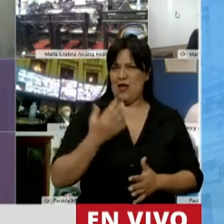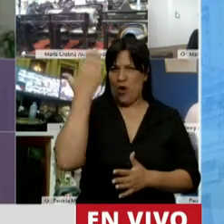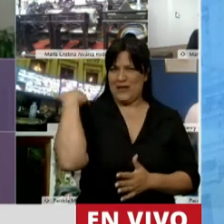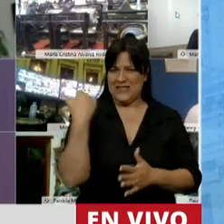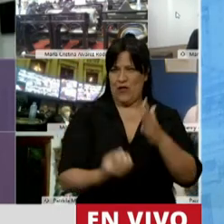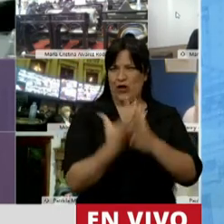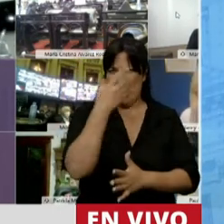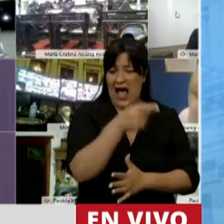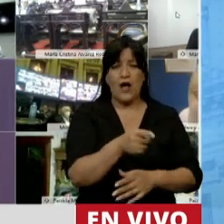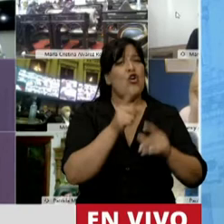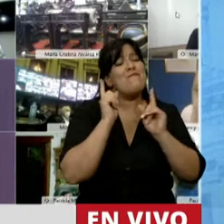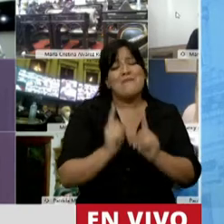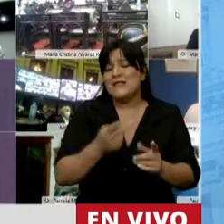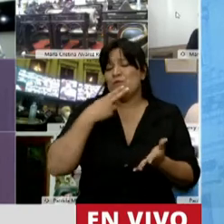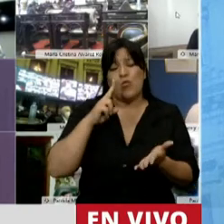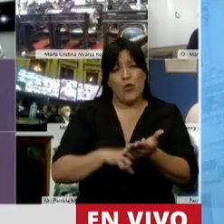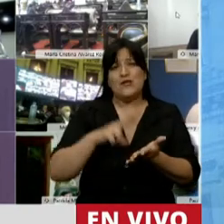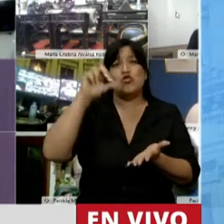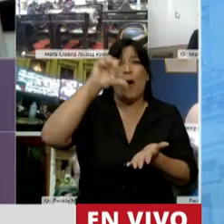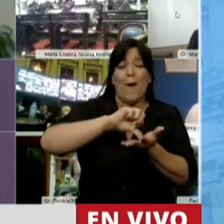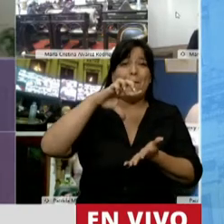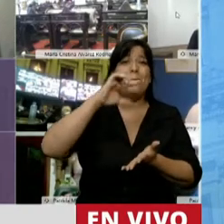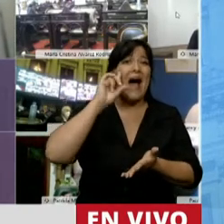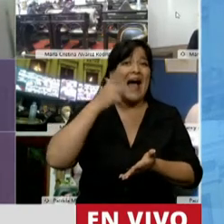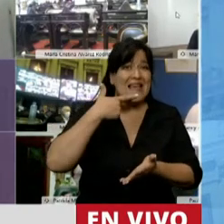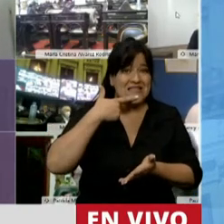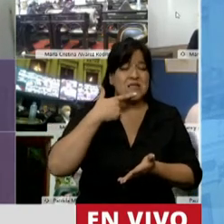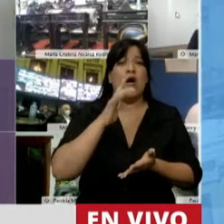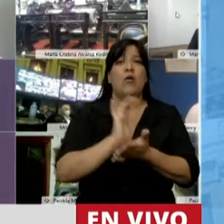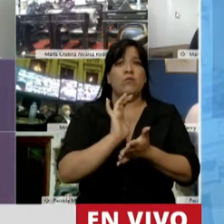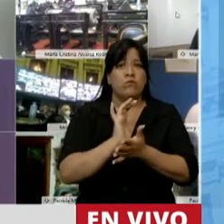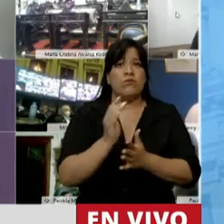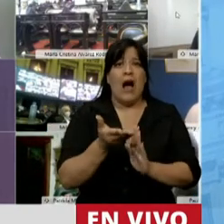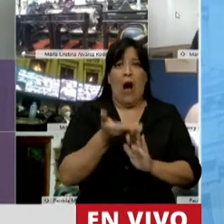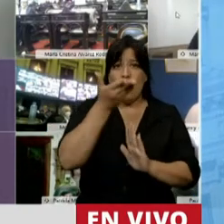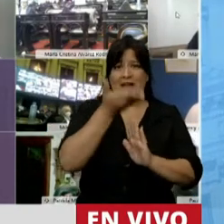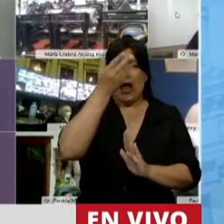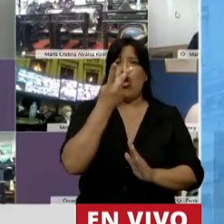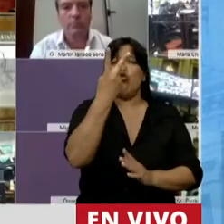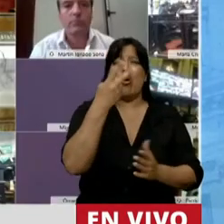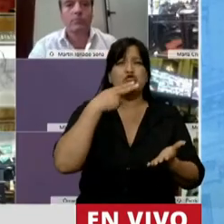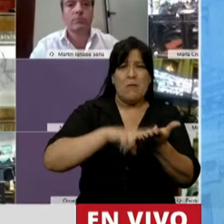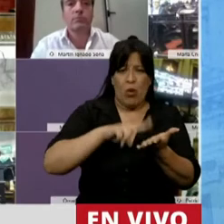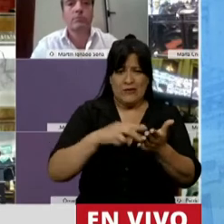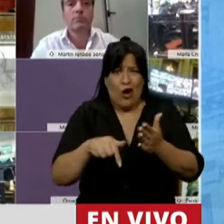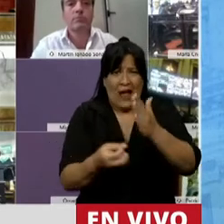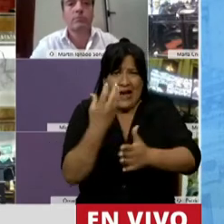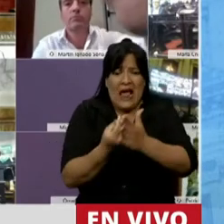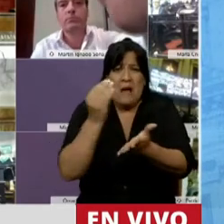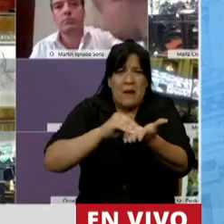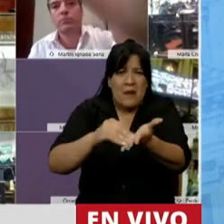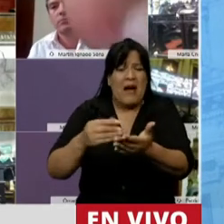pasado, igual que ese impuesto, aumentaron 12 impuestos en este año, crearon más impuestos y no